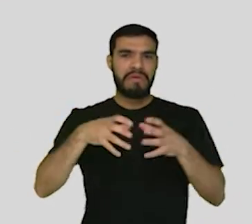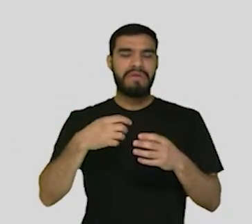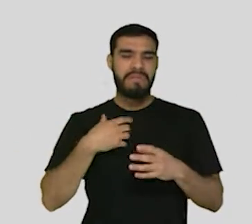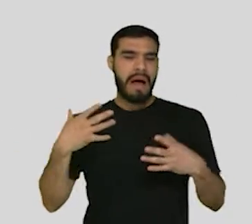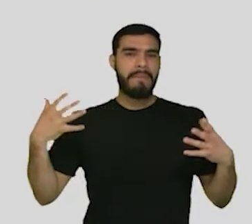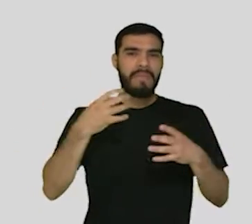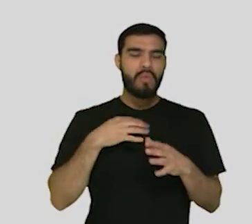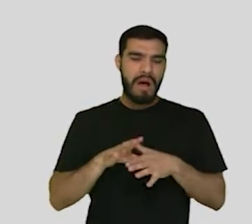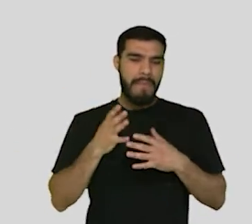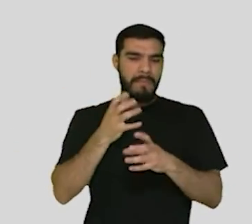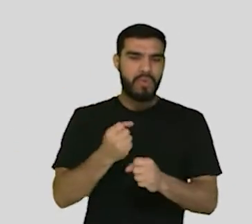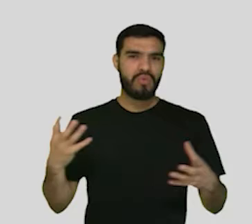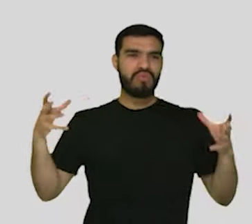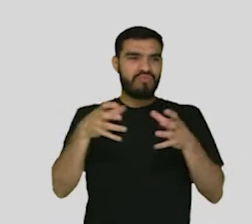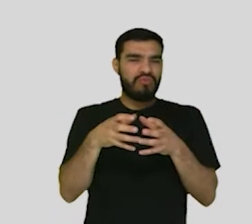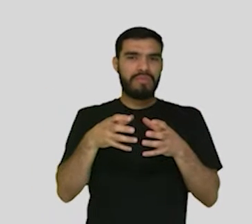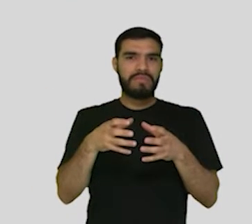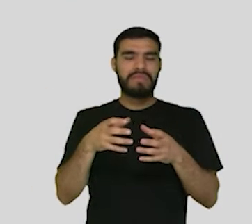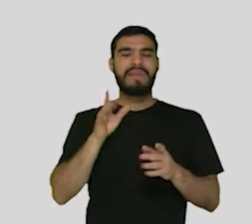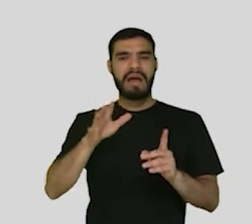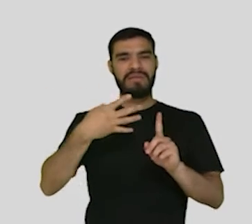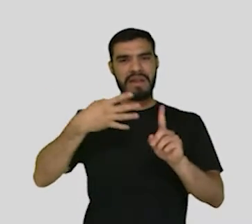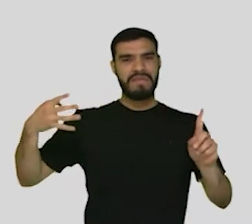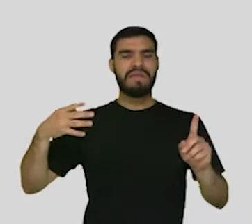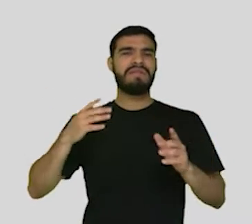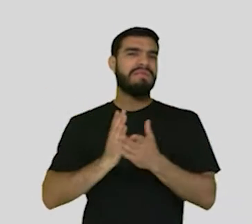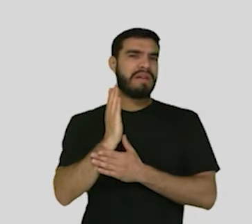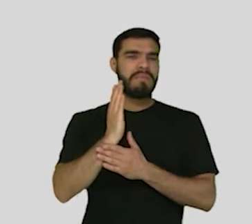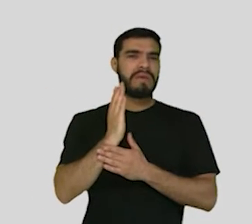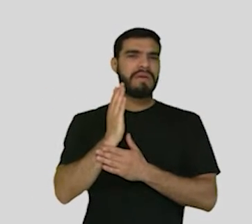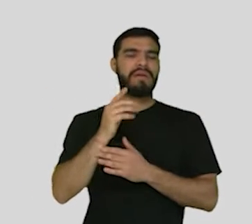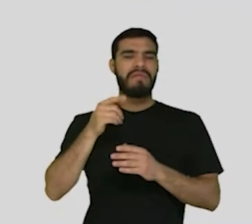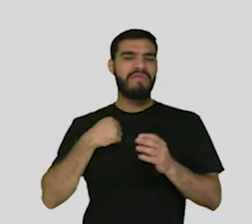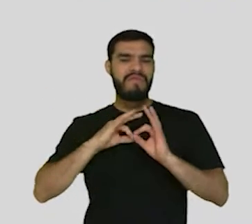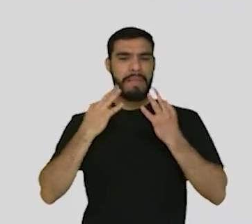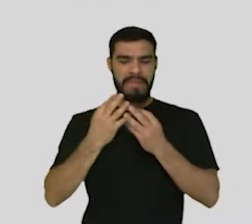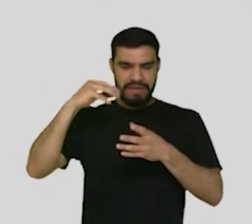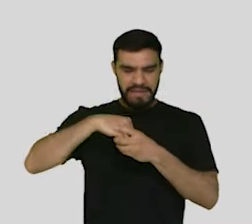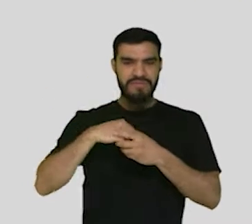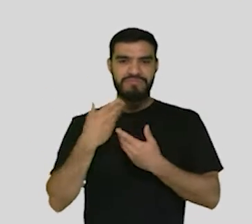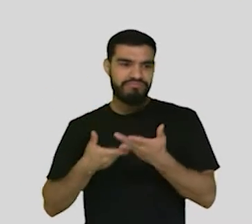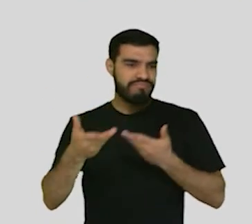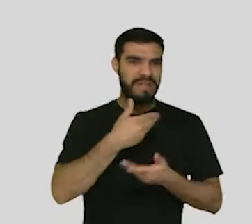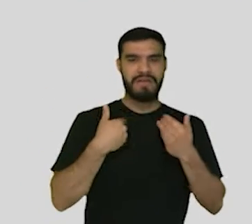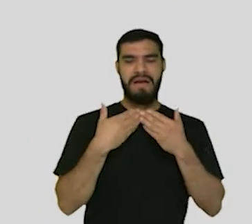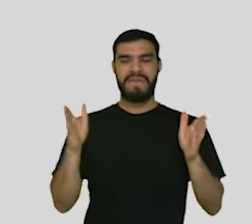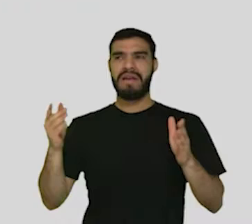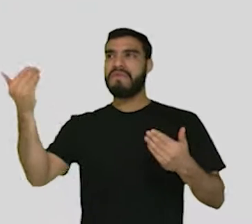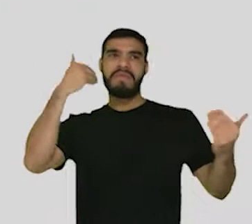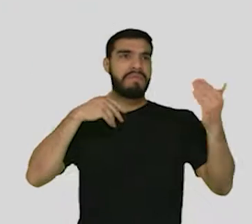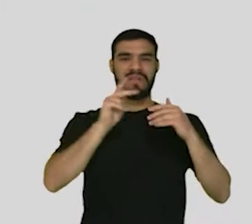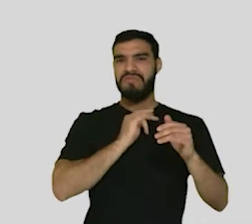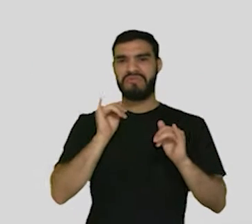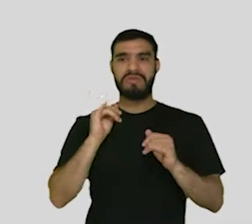ha upeva pe movimiento LGTBI hoy putimo upe maraja upeva ha epe familia pahu